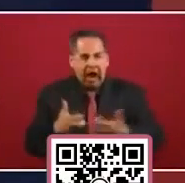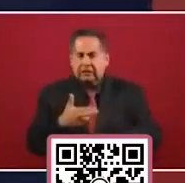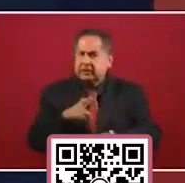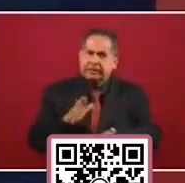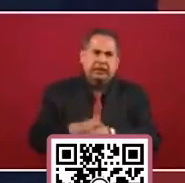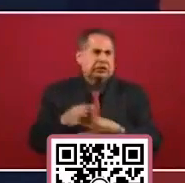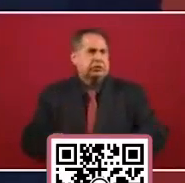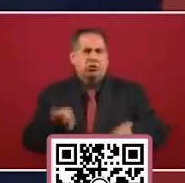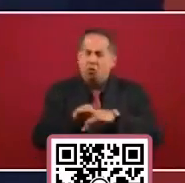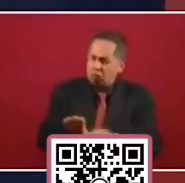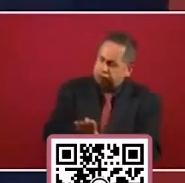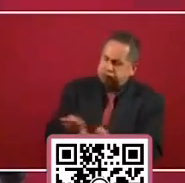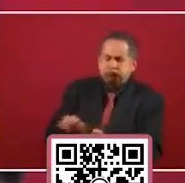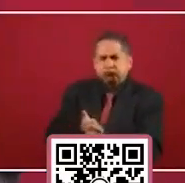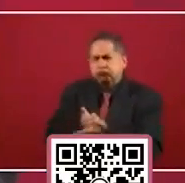gobierno de Joe Biden.